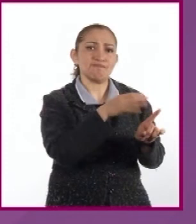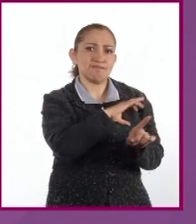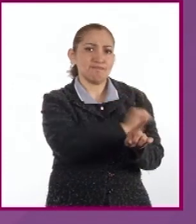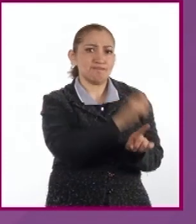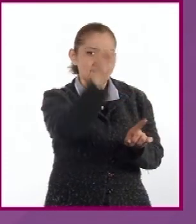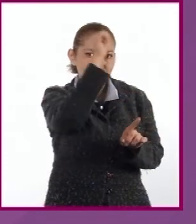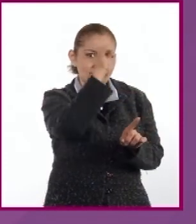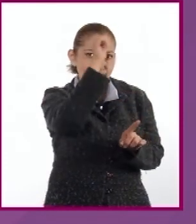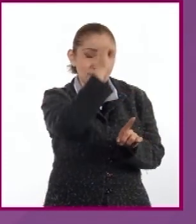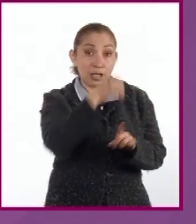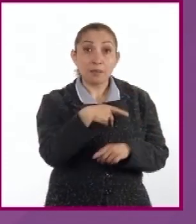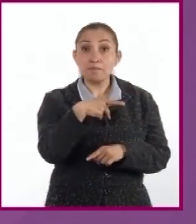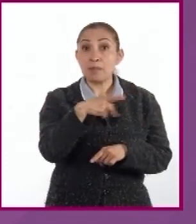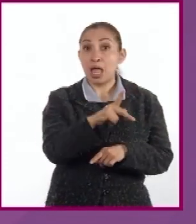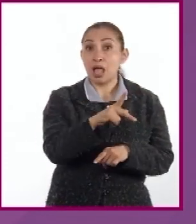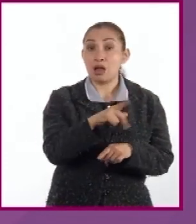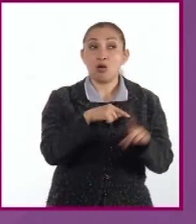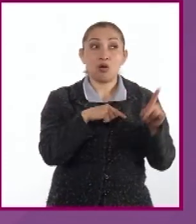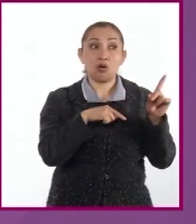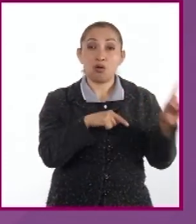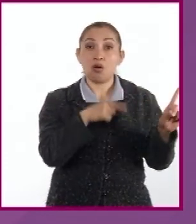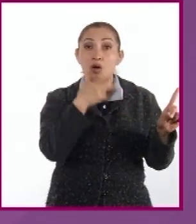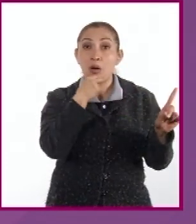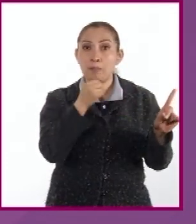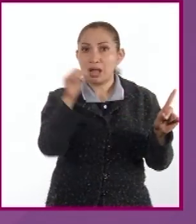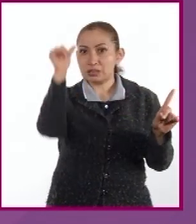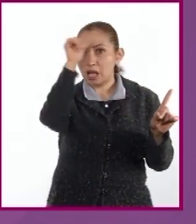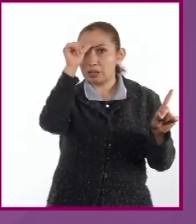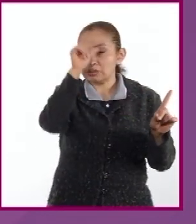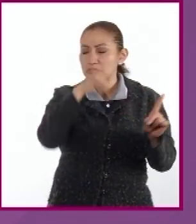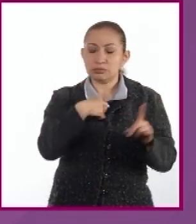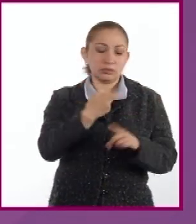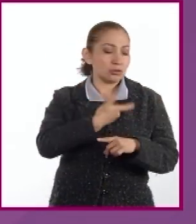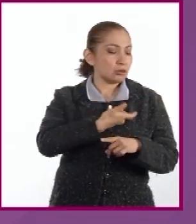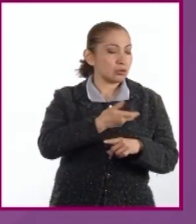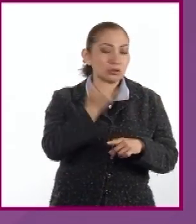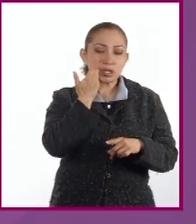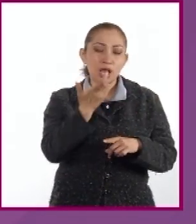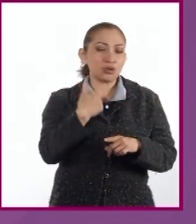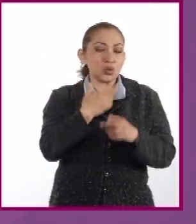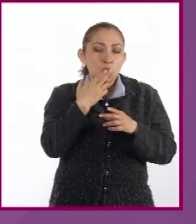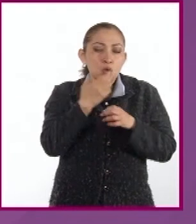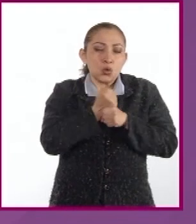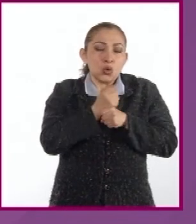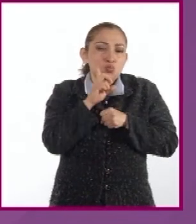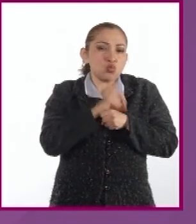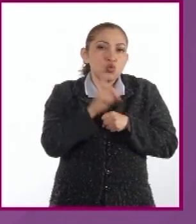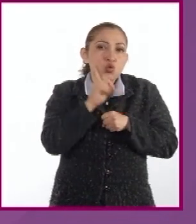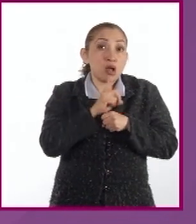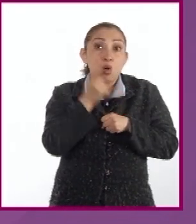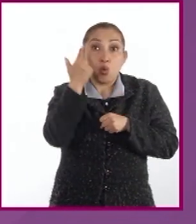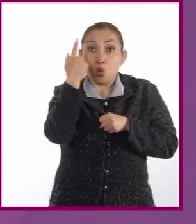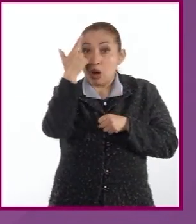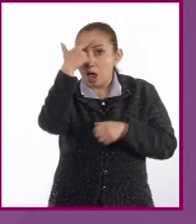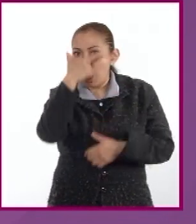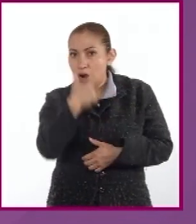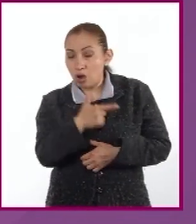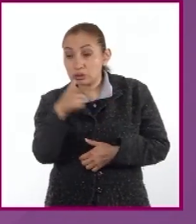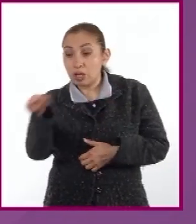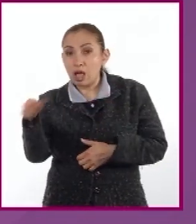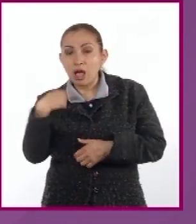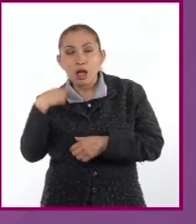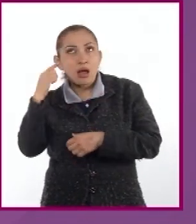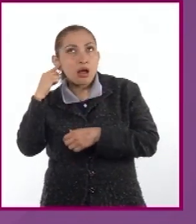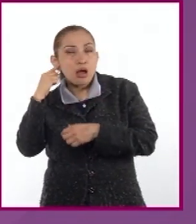vocación. Sin embargo, el religioso se resistía a dejarla. Una noche, el herrero